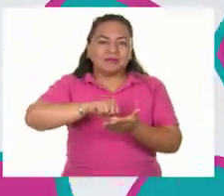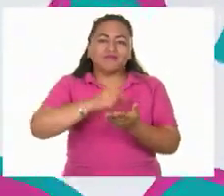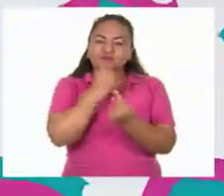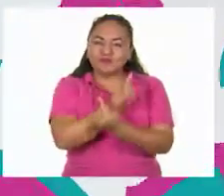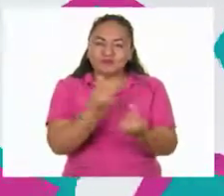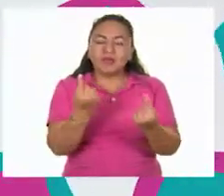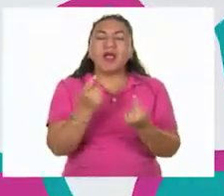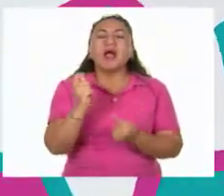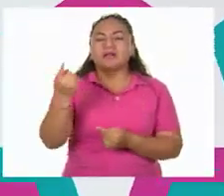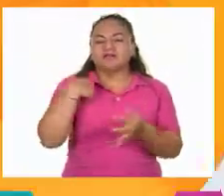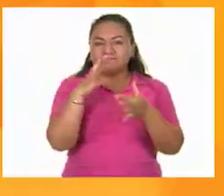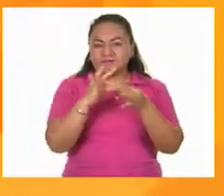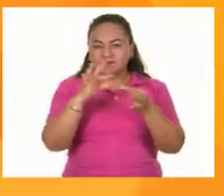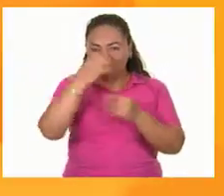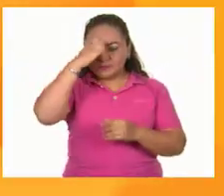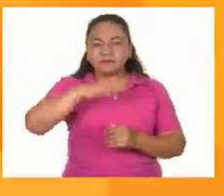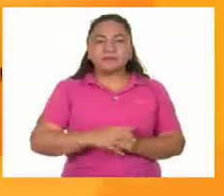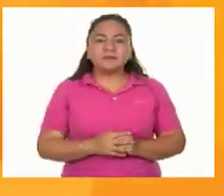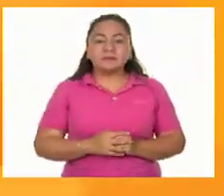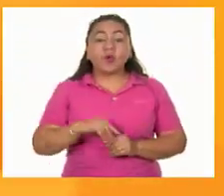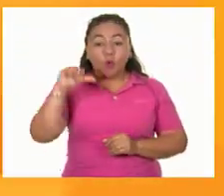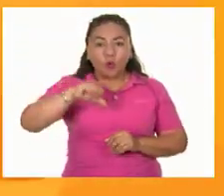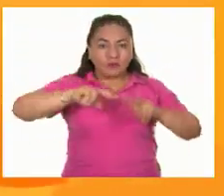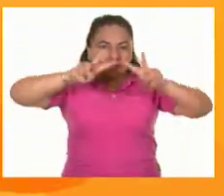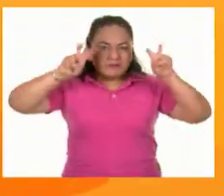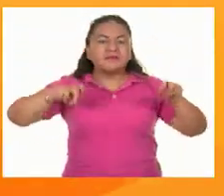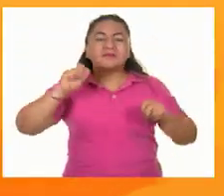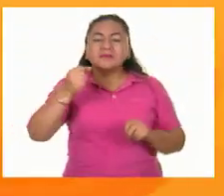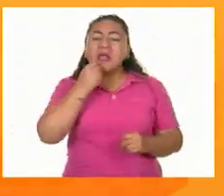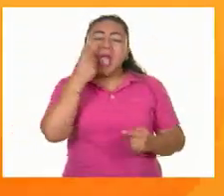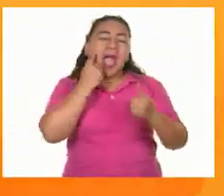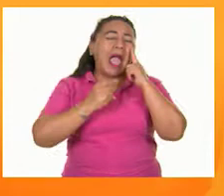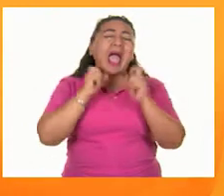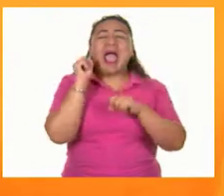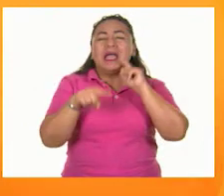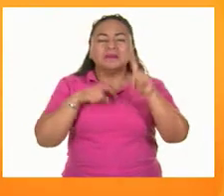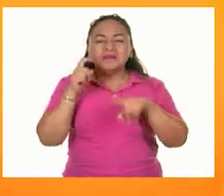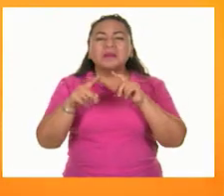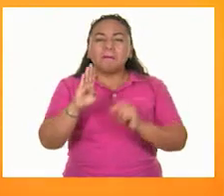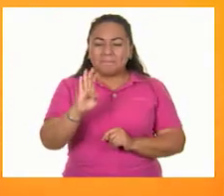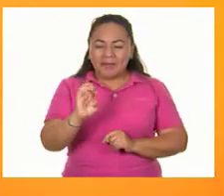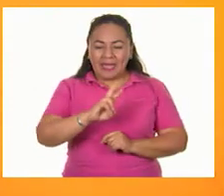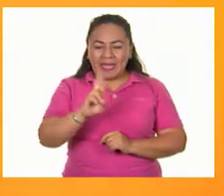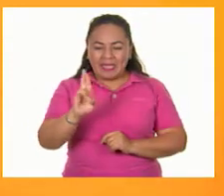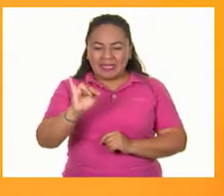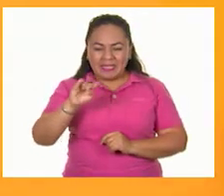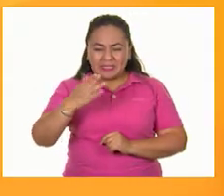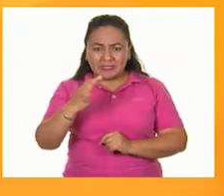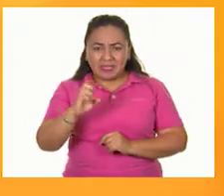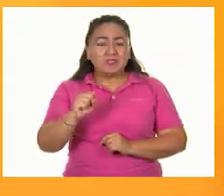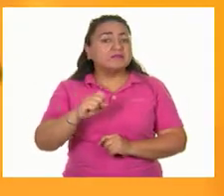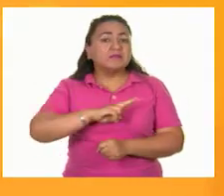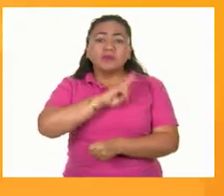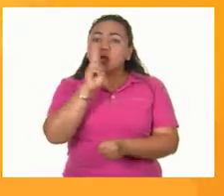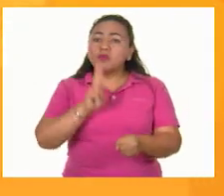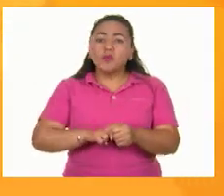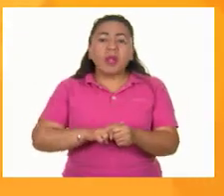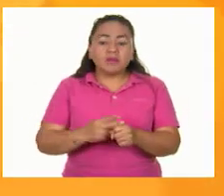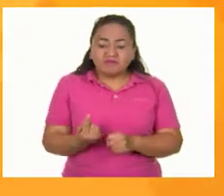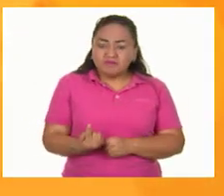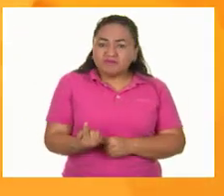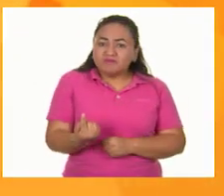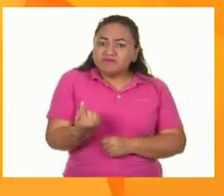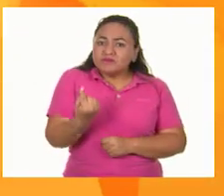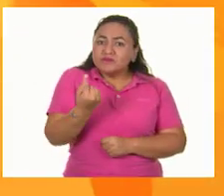al respecto. Hoy vamos a hablar sobre berrinches. Los berrinches forman una parte natural del desarrollo infantil. Son